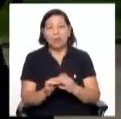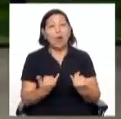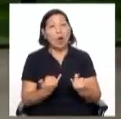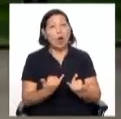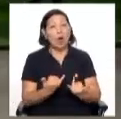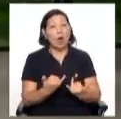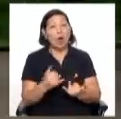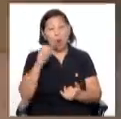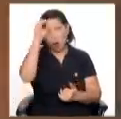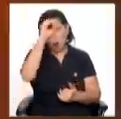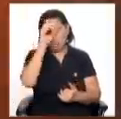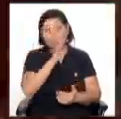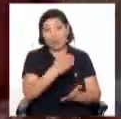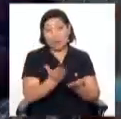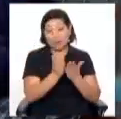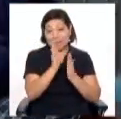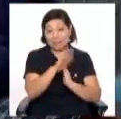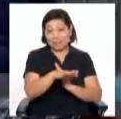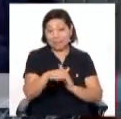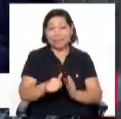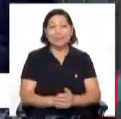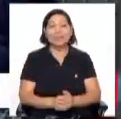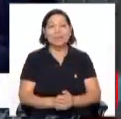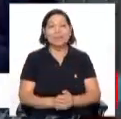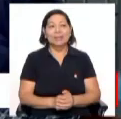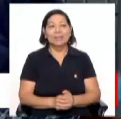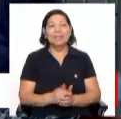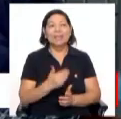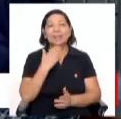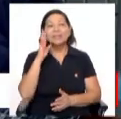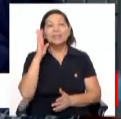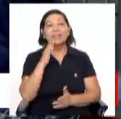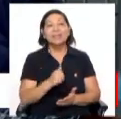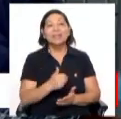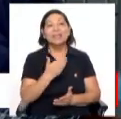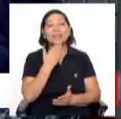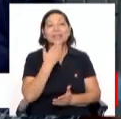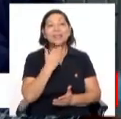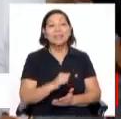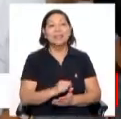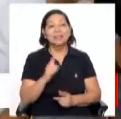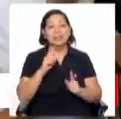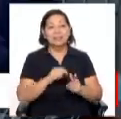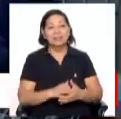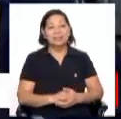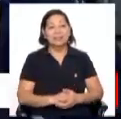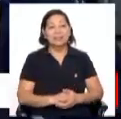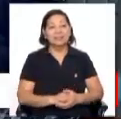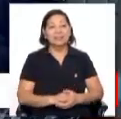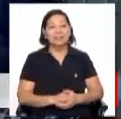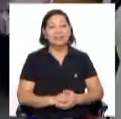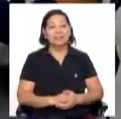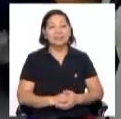escucharán las voces de los estudiantes. A ver, rápidamente, levanten la mano. ¿A quién le preocupa algo?